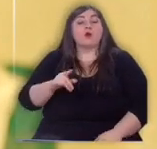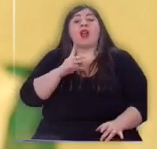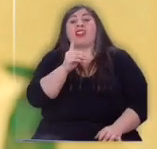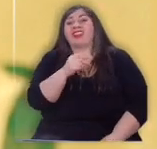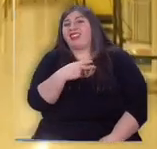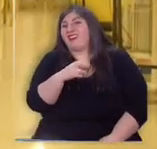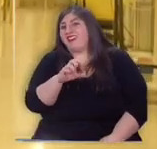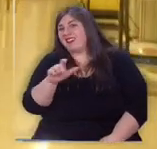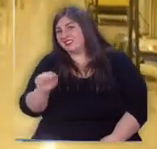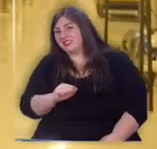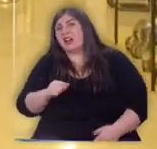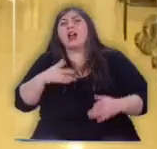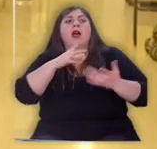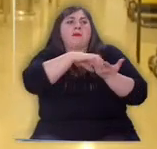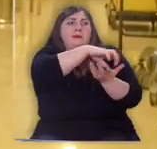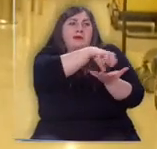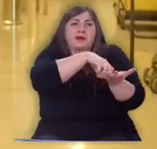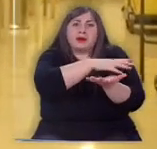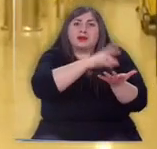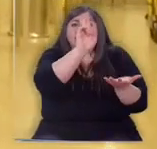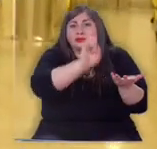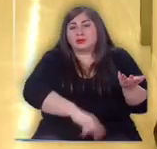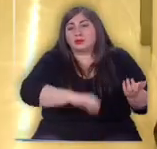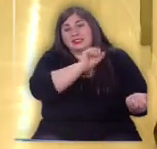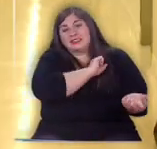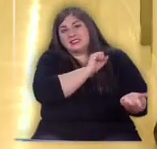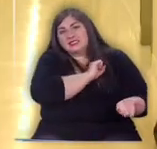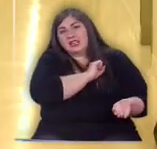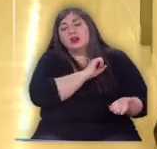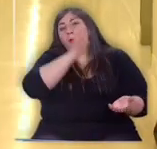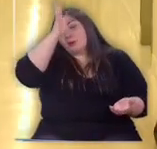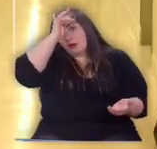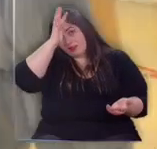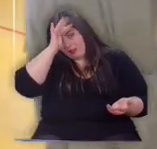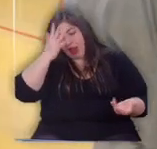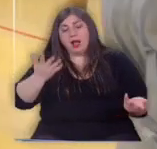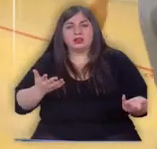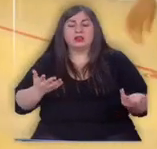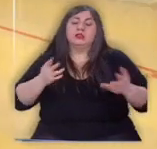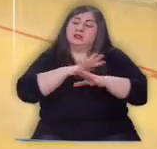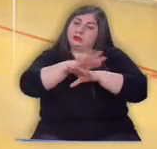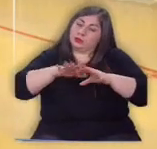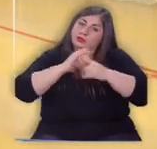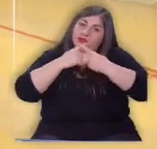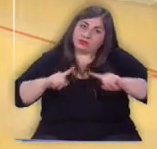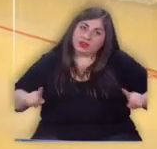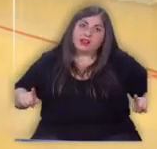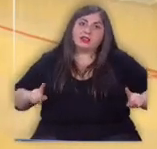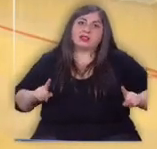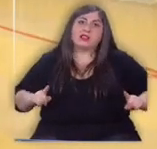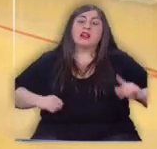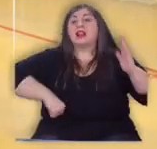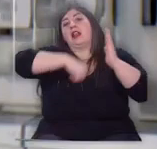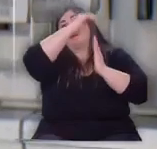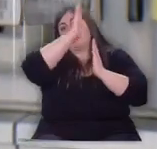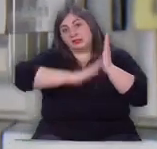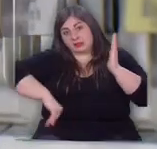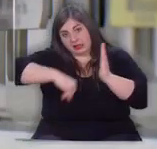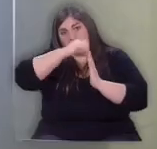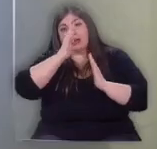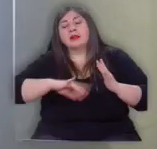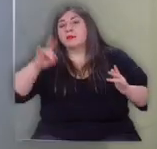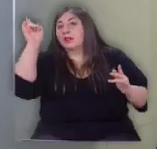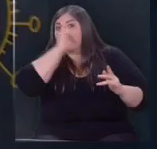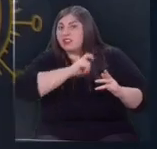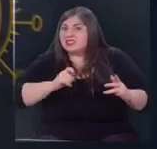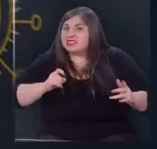versus poblaciones o comunas del sector sur de Santiago, Puente Alto ya es una situación distinta, eventualmente La Pintana podría ser una situación más